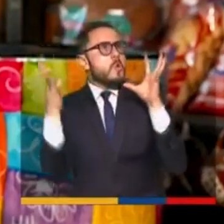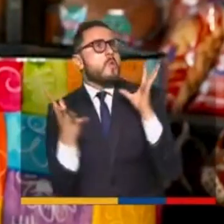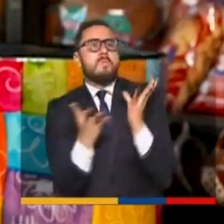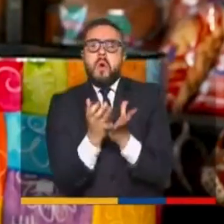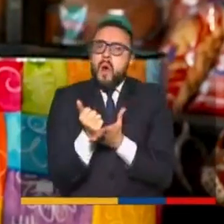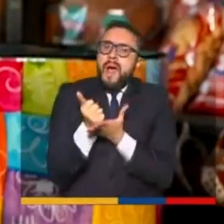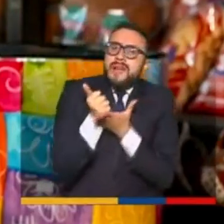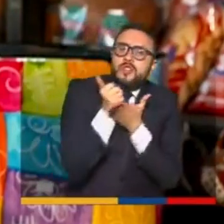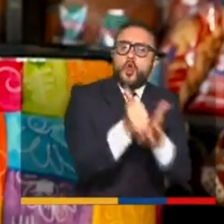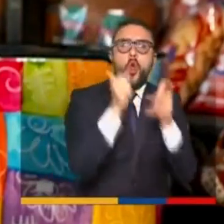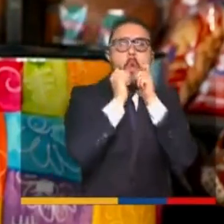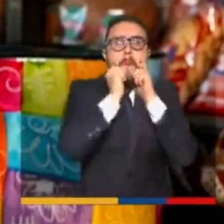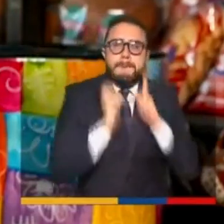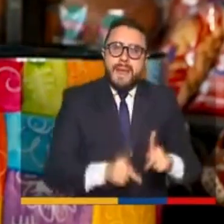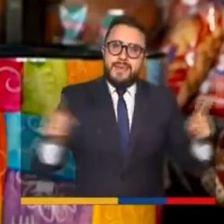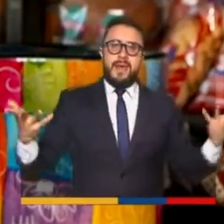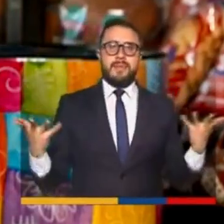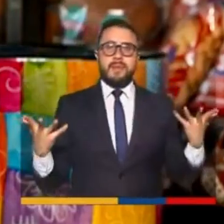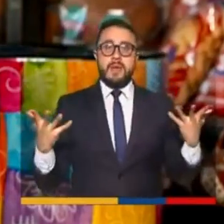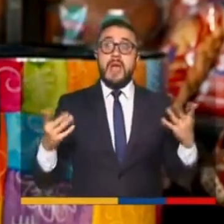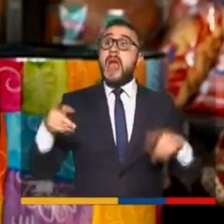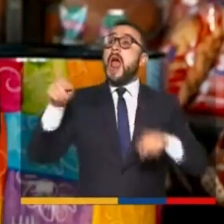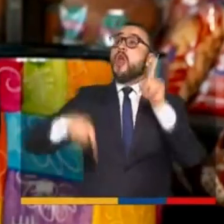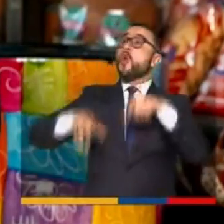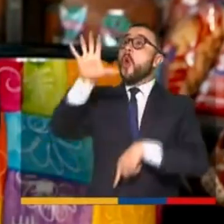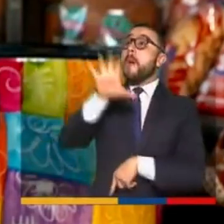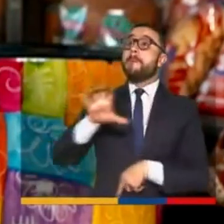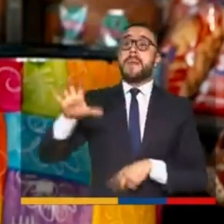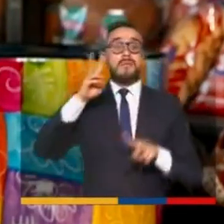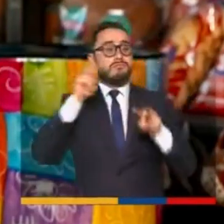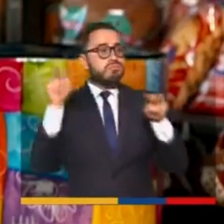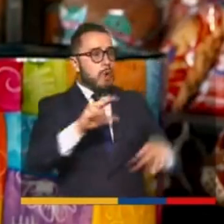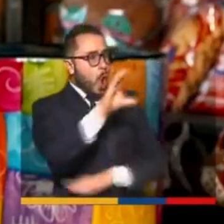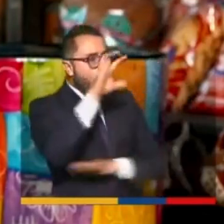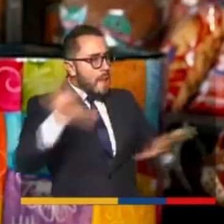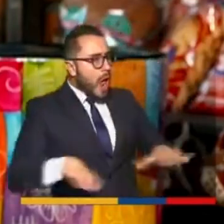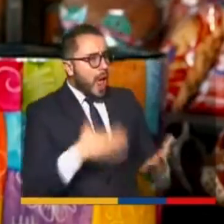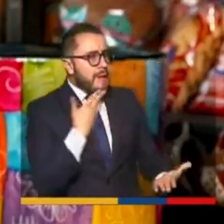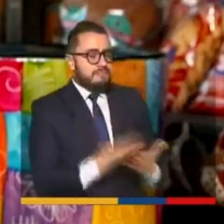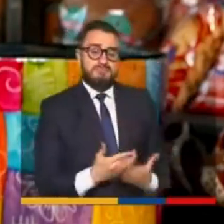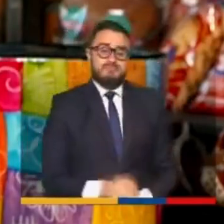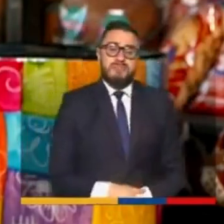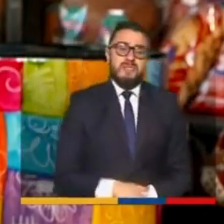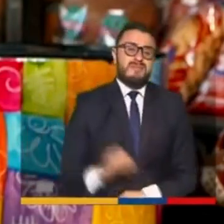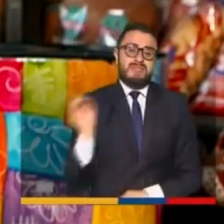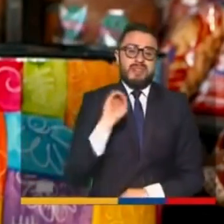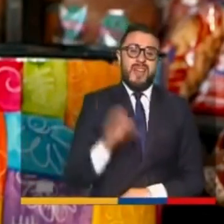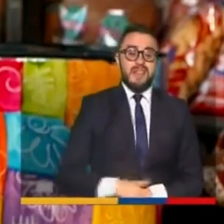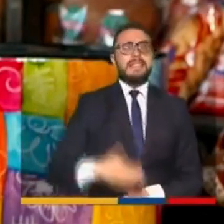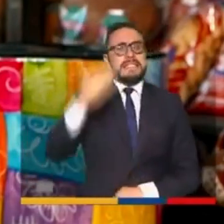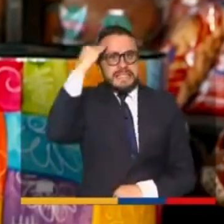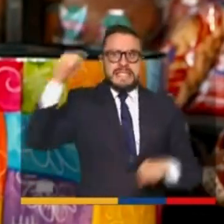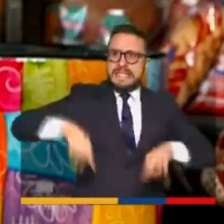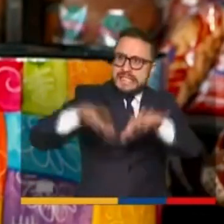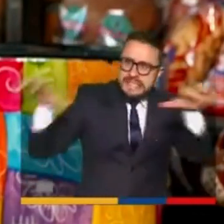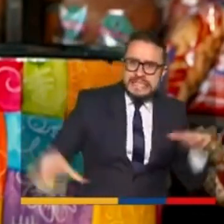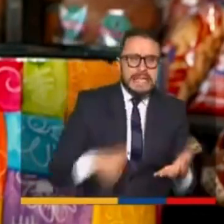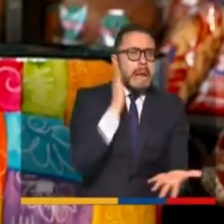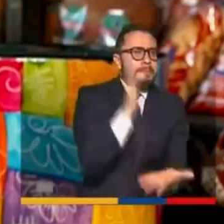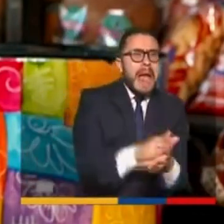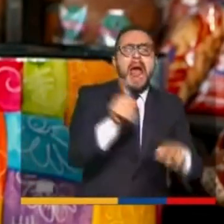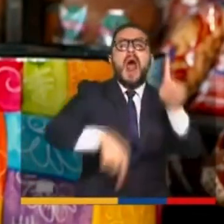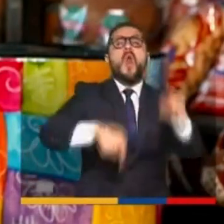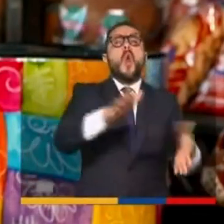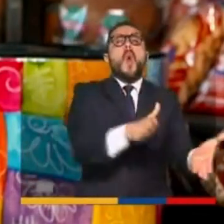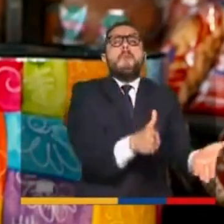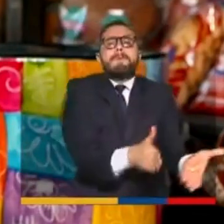forma los países del mundo no nos agradecen. Una acción que se llena de sangre, que nos